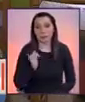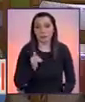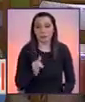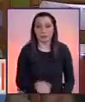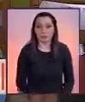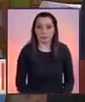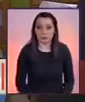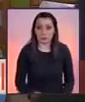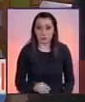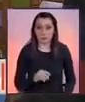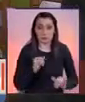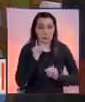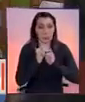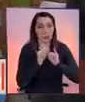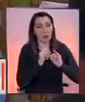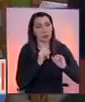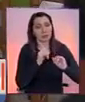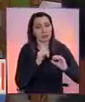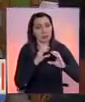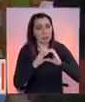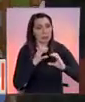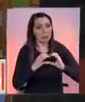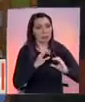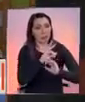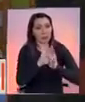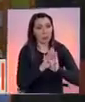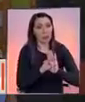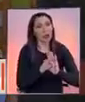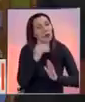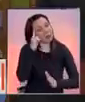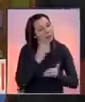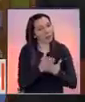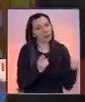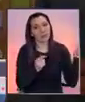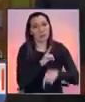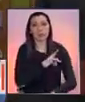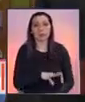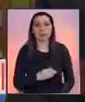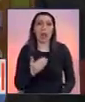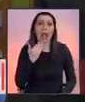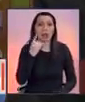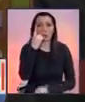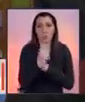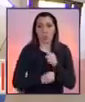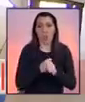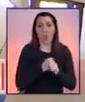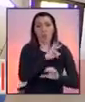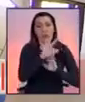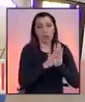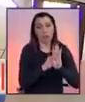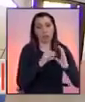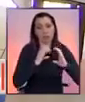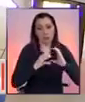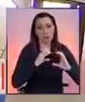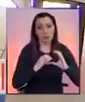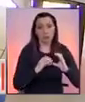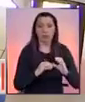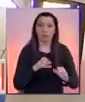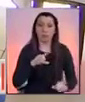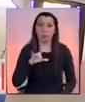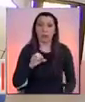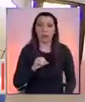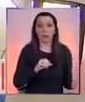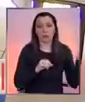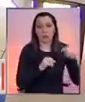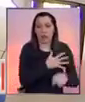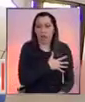Facebook? Ajá. ¿Se conocieron por Facebook y sí. Decidiste venir a Chile? Sí, pues lo hablamos como casi un año en Facebook. Si Ana Paula se vino por